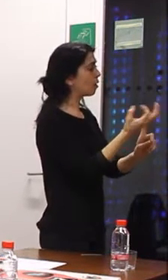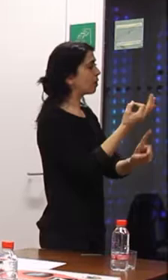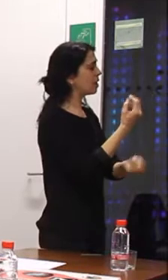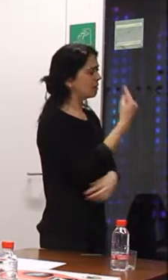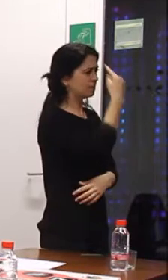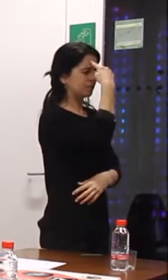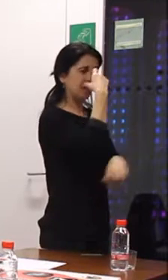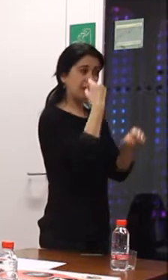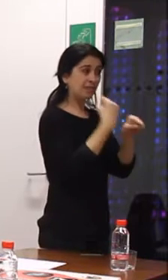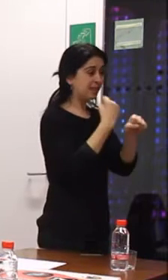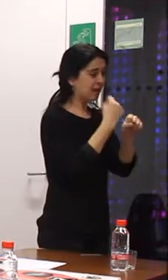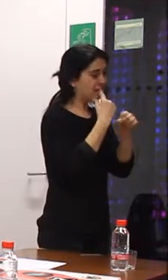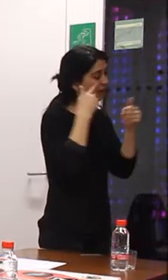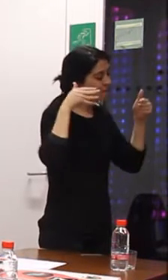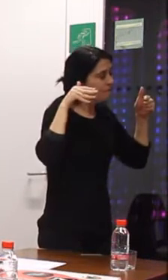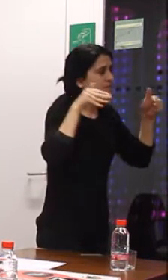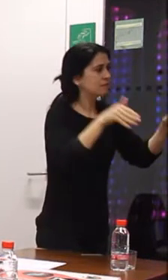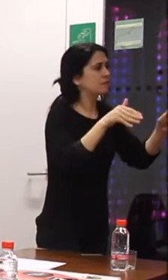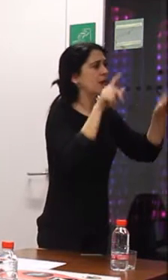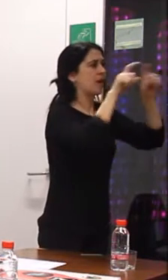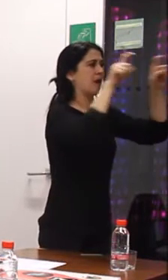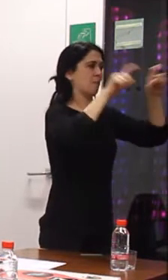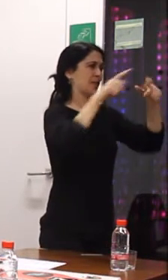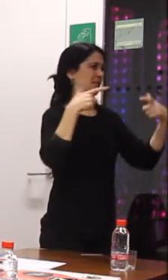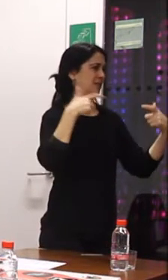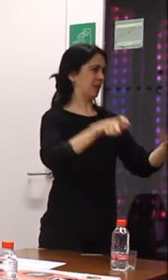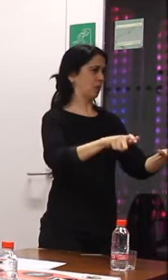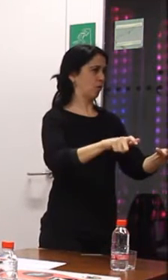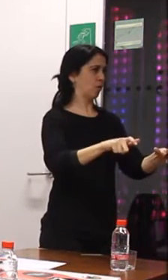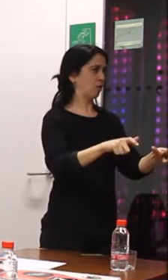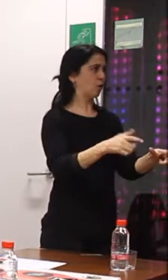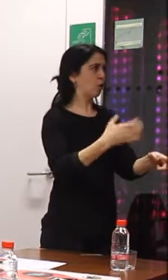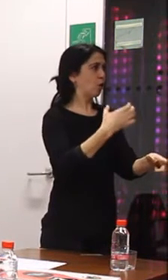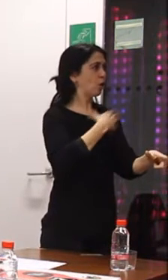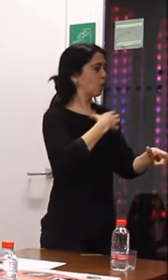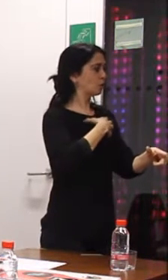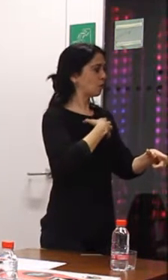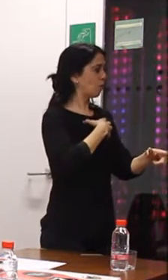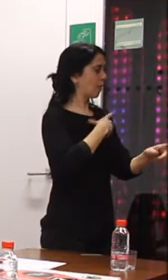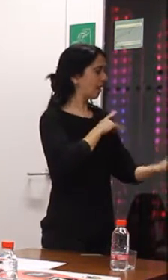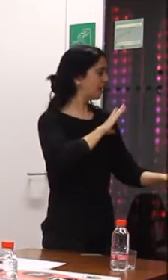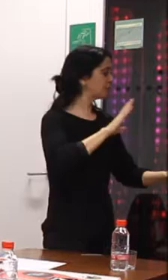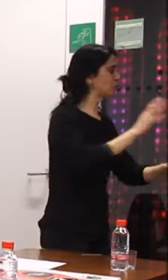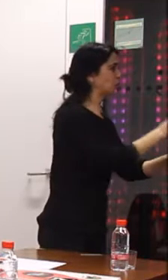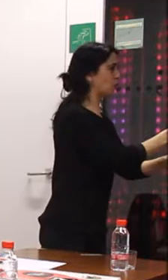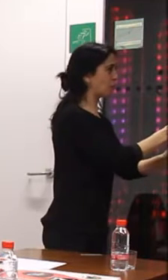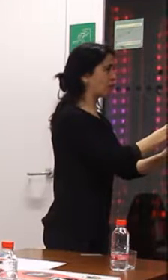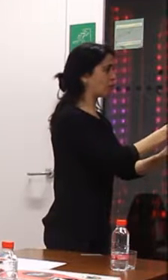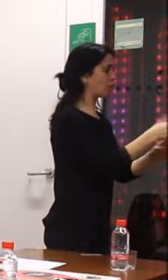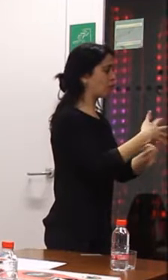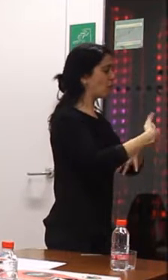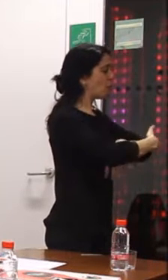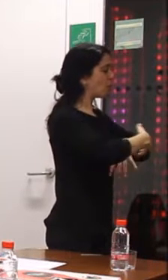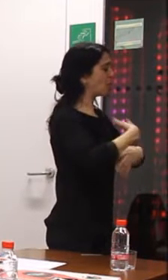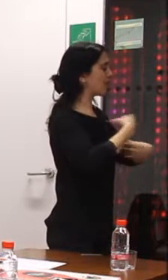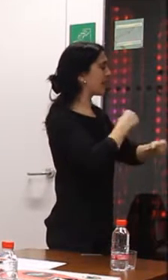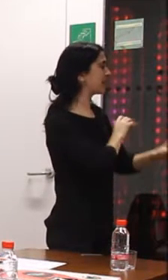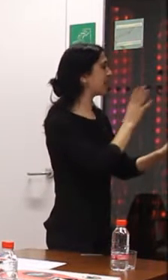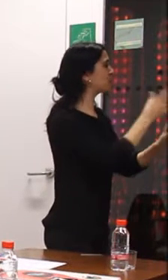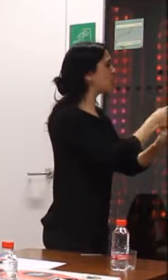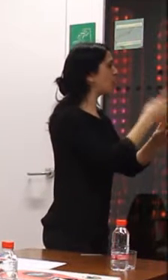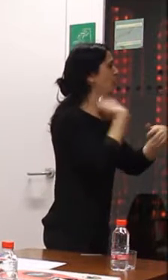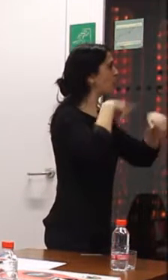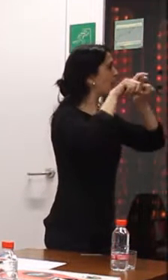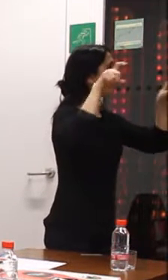el ámbito de las empresas, el sector, es decir, no podemos generar respuestas en respecto a la pobreza energética sin contar con